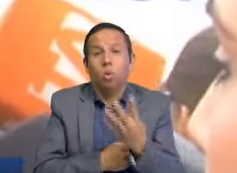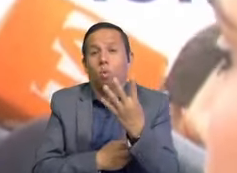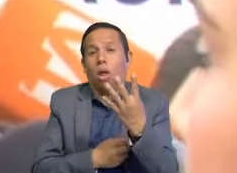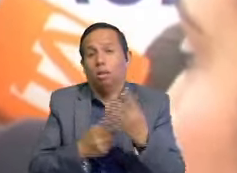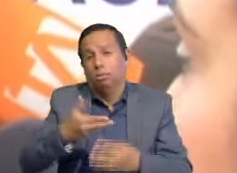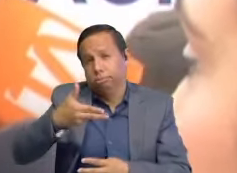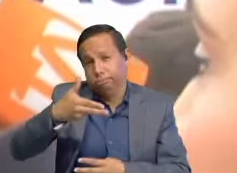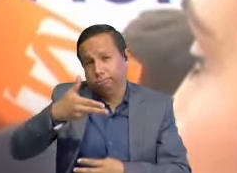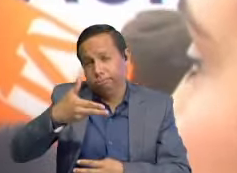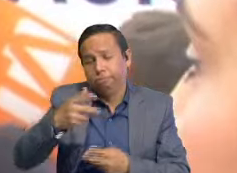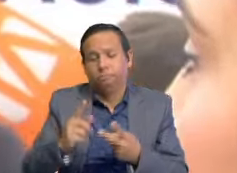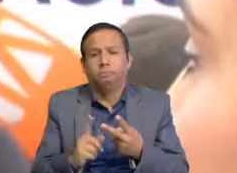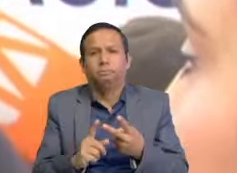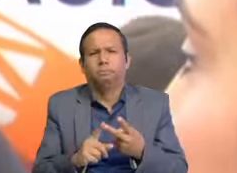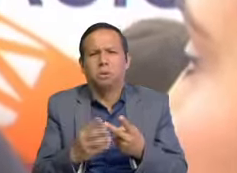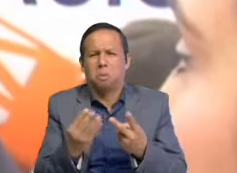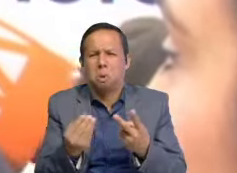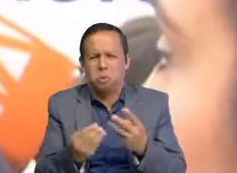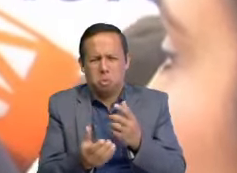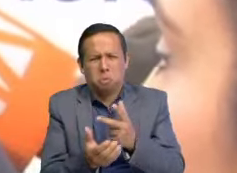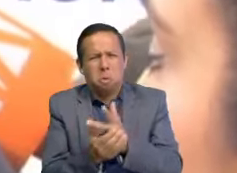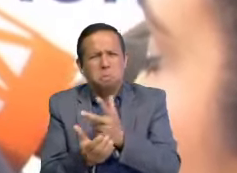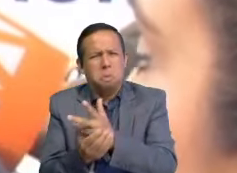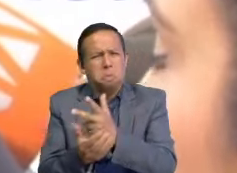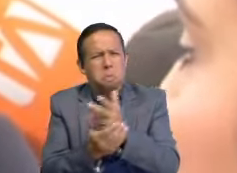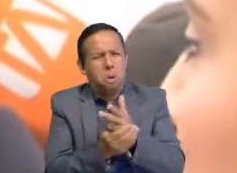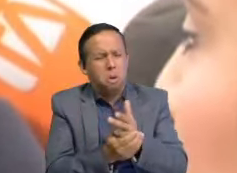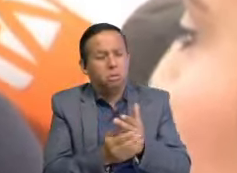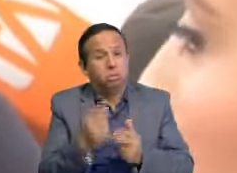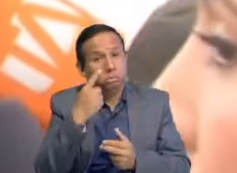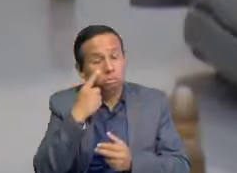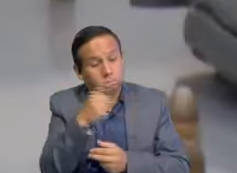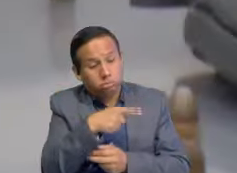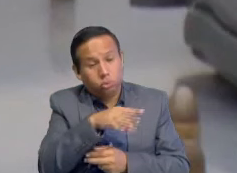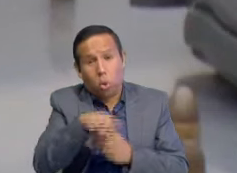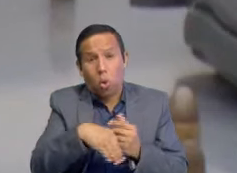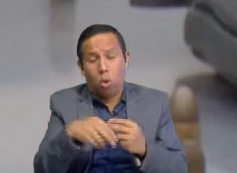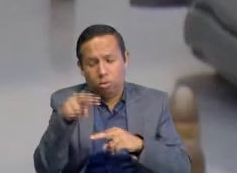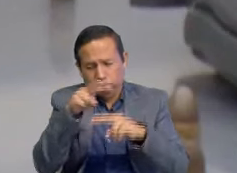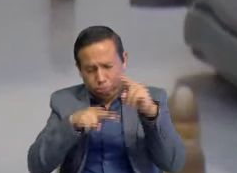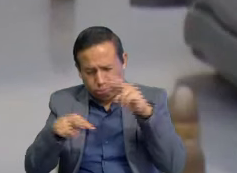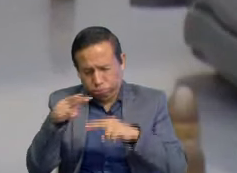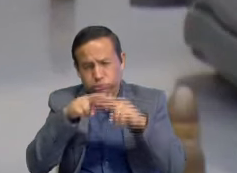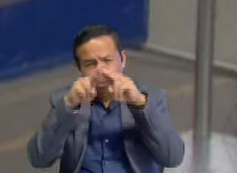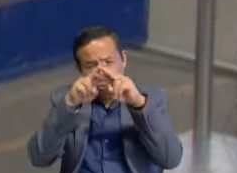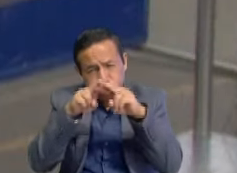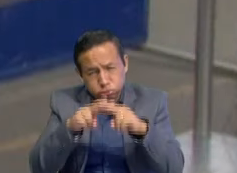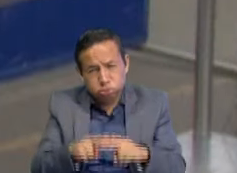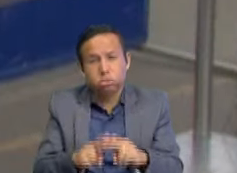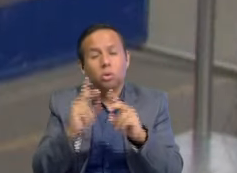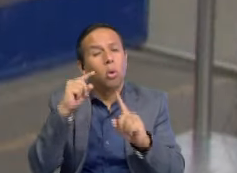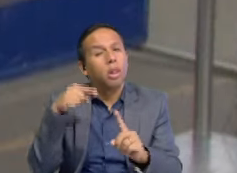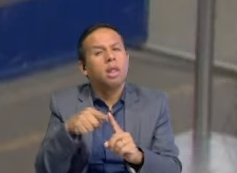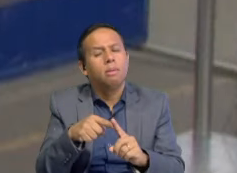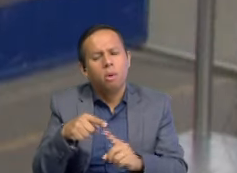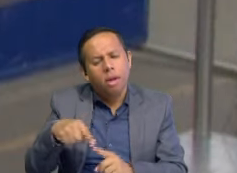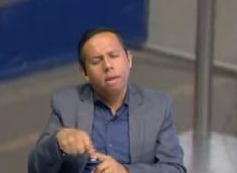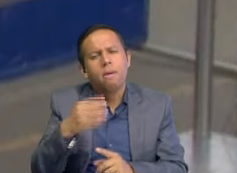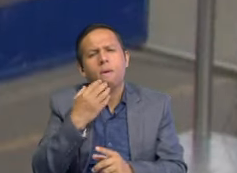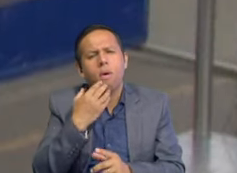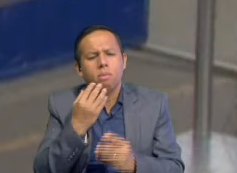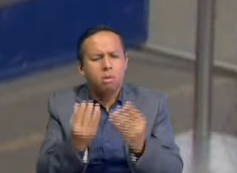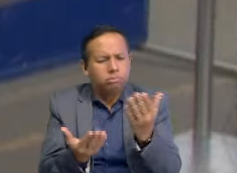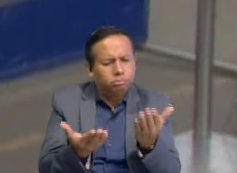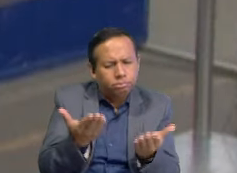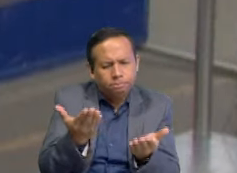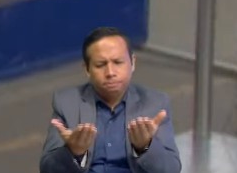fuego, tenemos gran cantidad de munición, de sustancias que en este momento van a ser periciadas para determinar cuál es el gramaje de cada